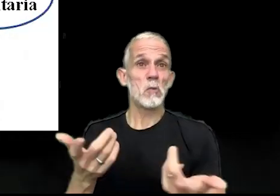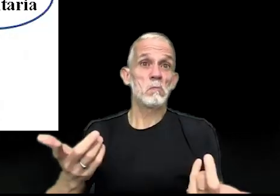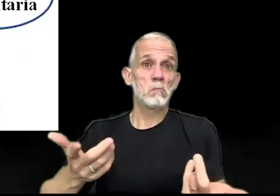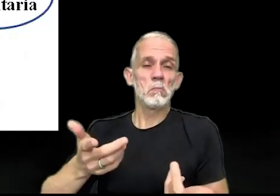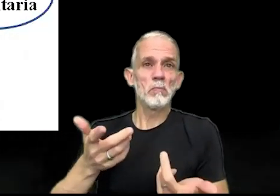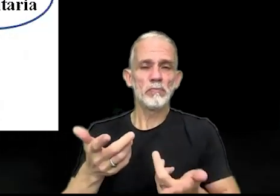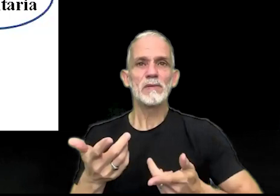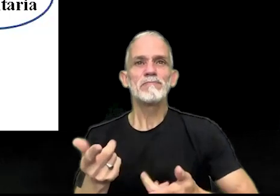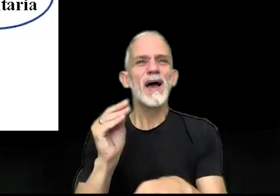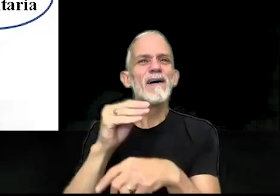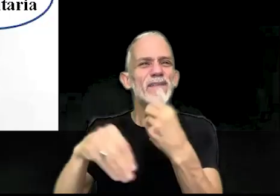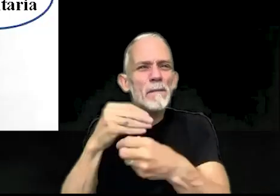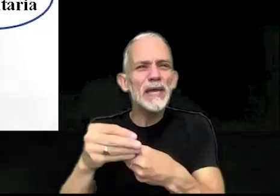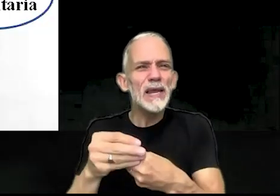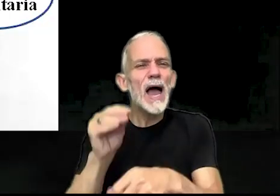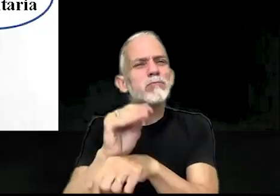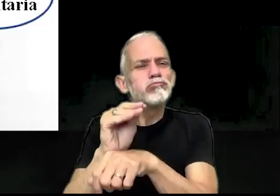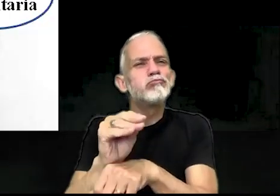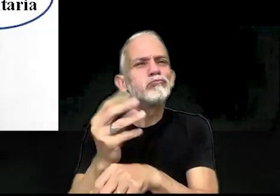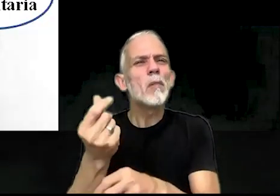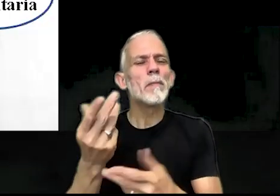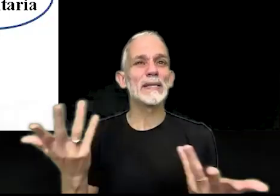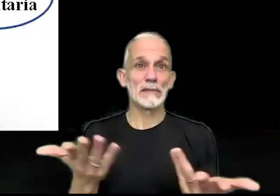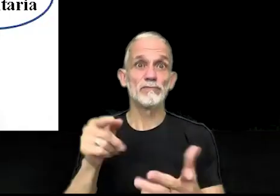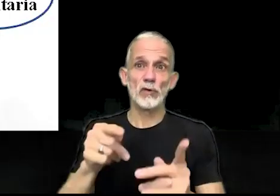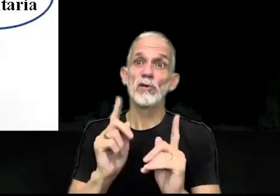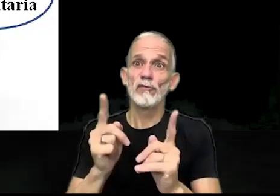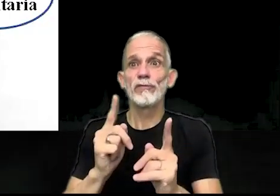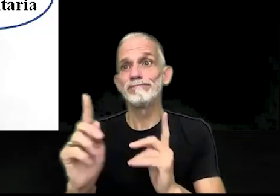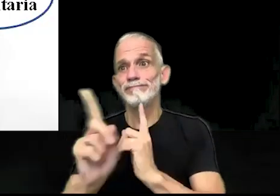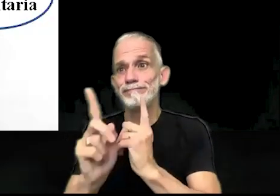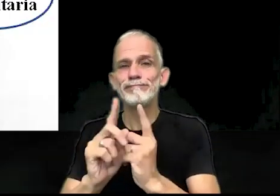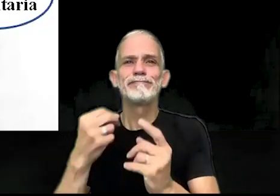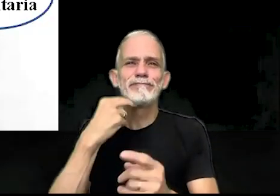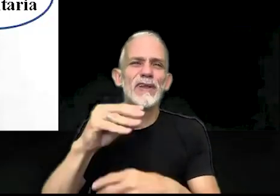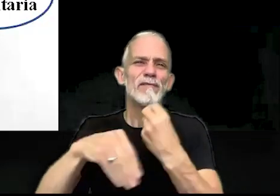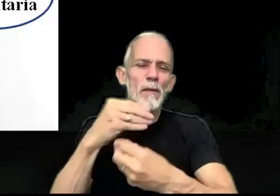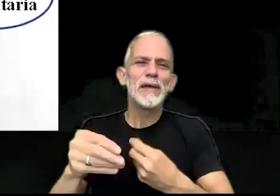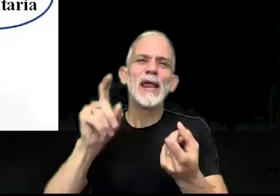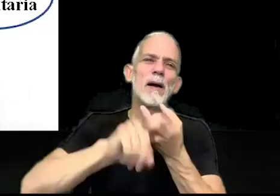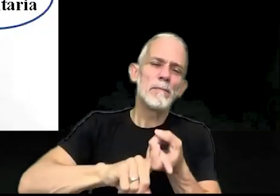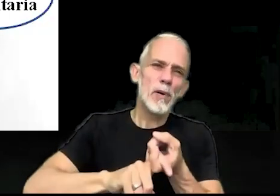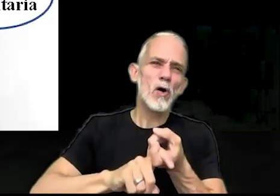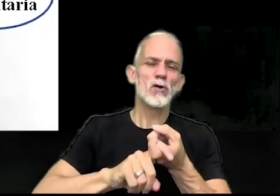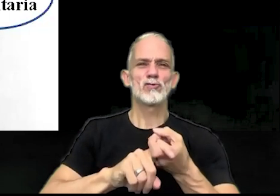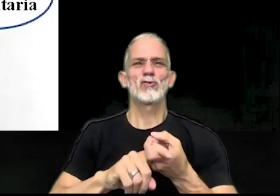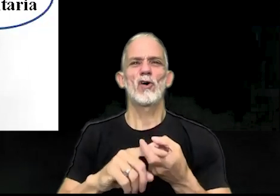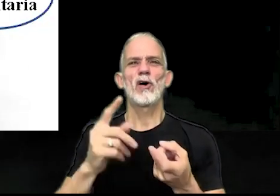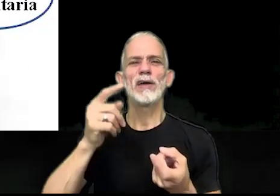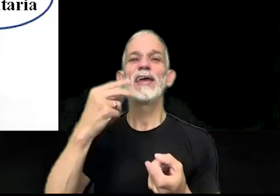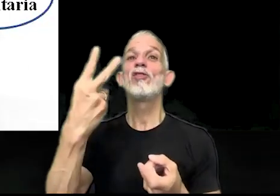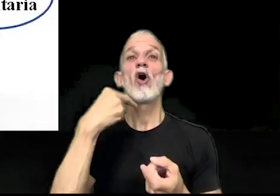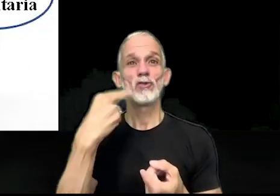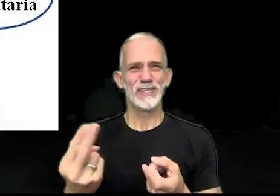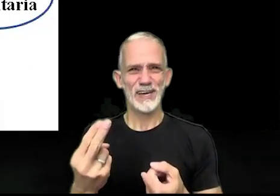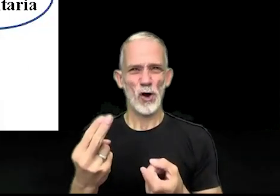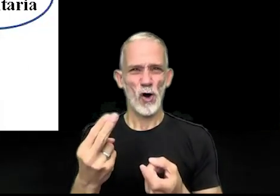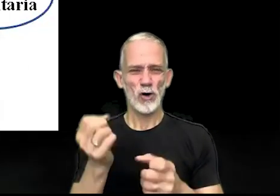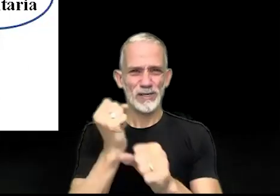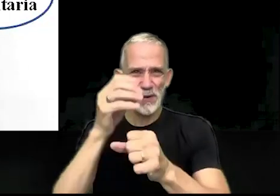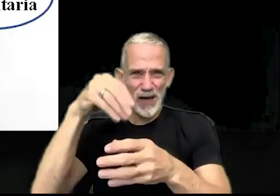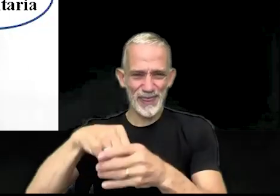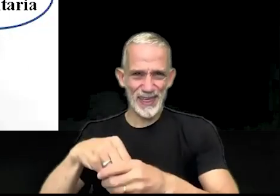era el sustento de la familia y por eso hoy lo siguen atendiendo el cónyuge supérstite y